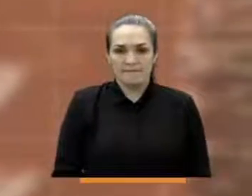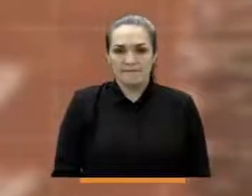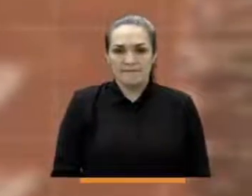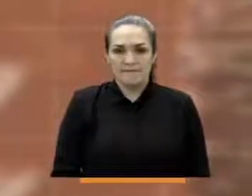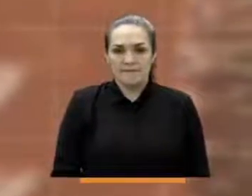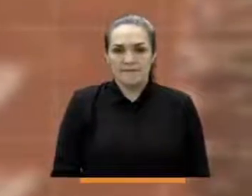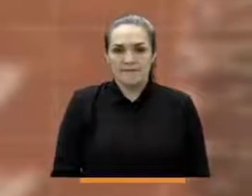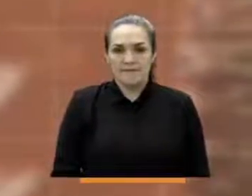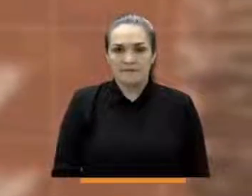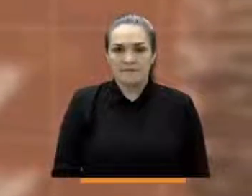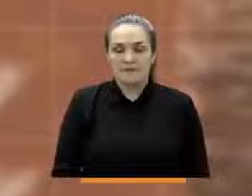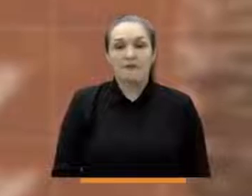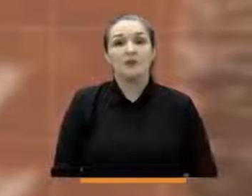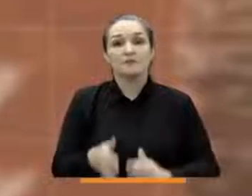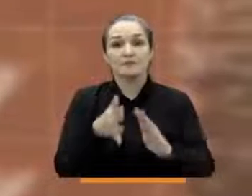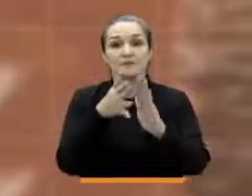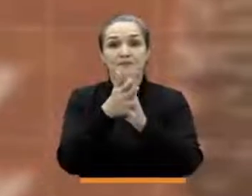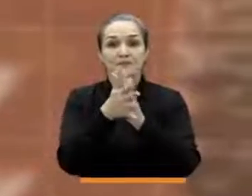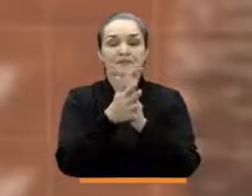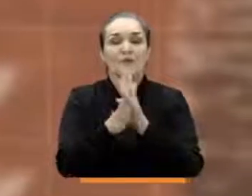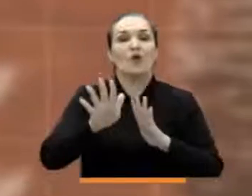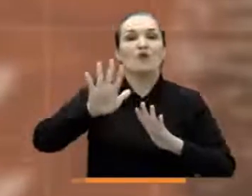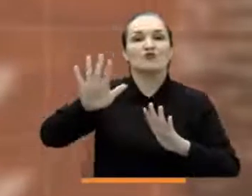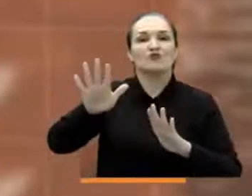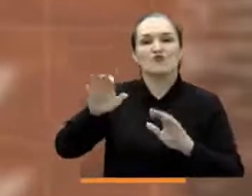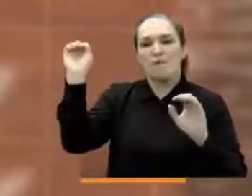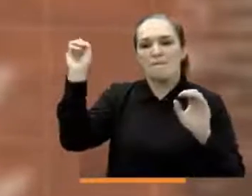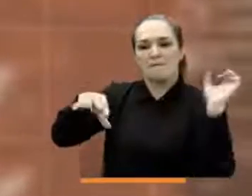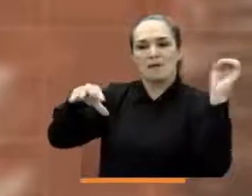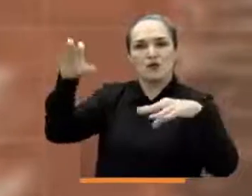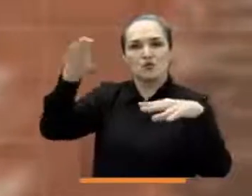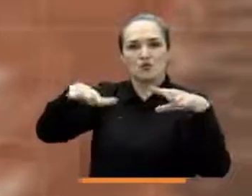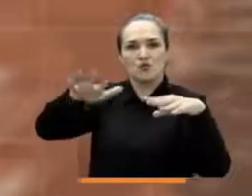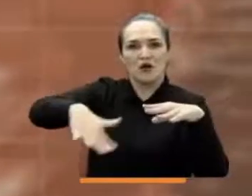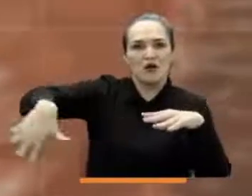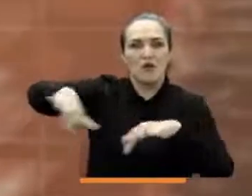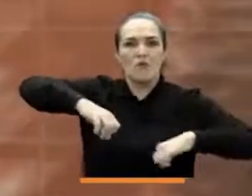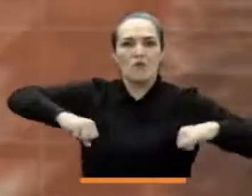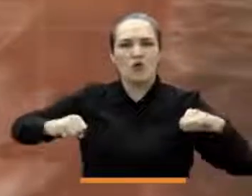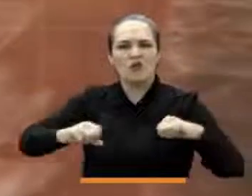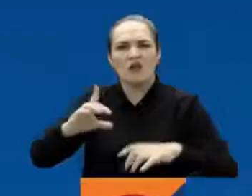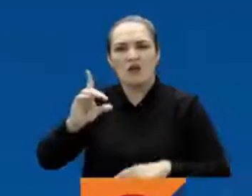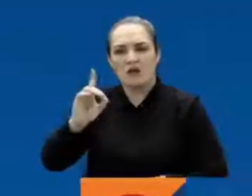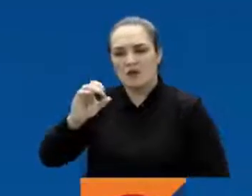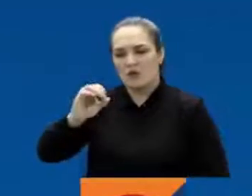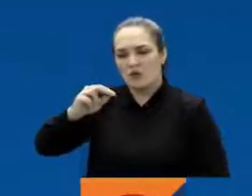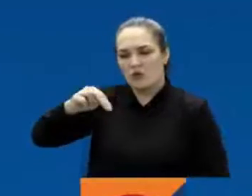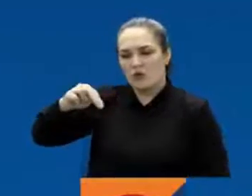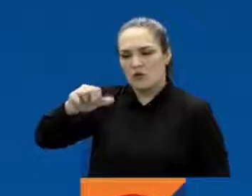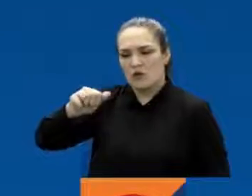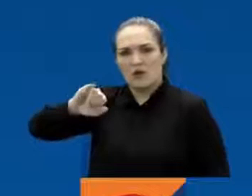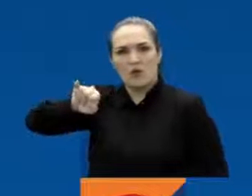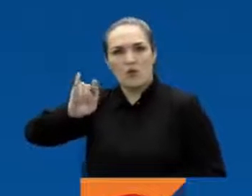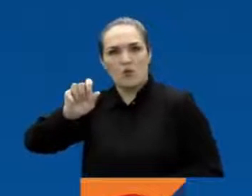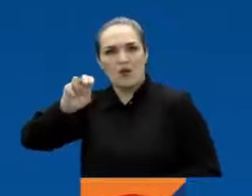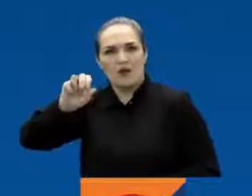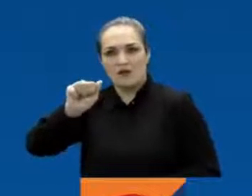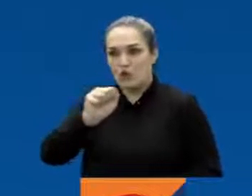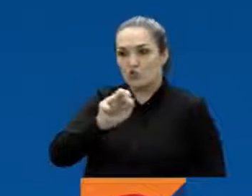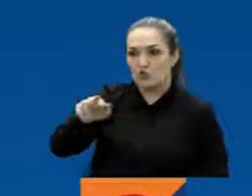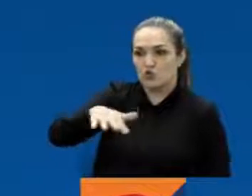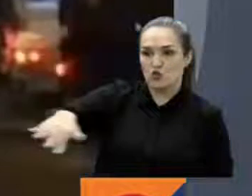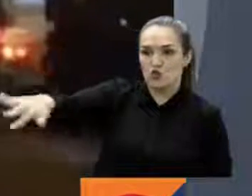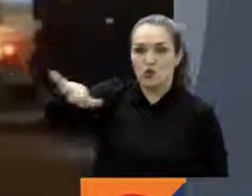Una de las básculas que opera en el relleno sanitario Doña Juana se averió en las últimas horas y causó congestiones en el tráfico del sur